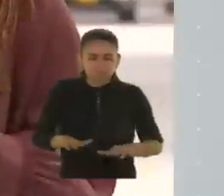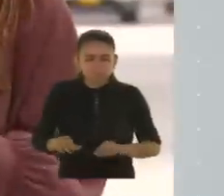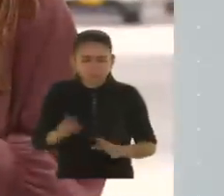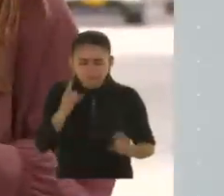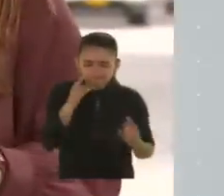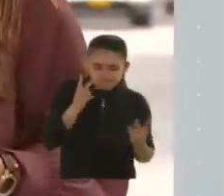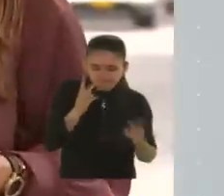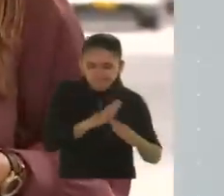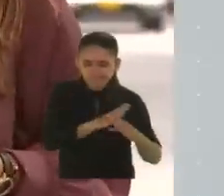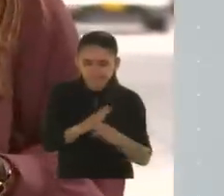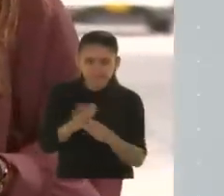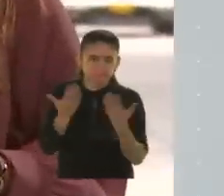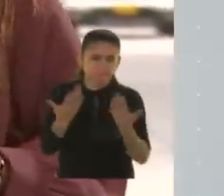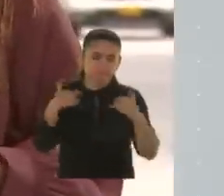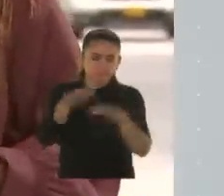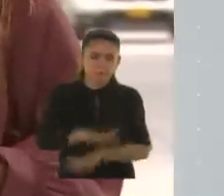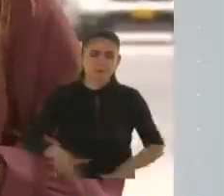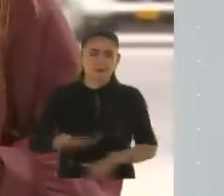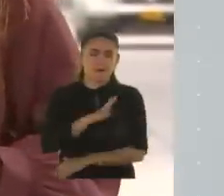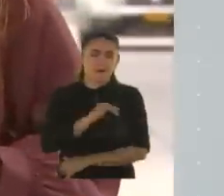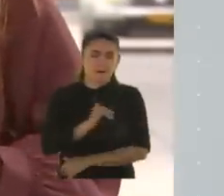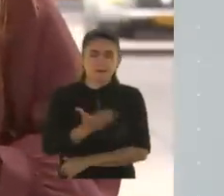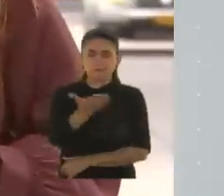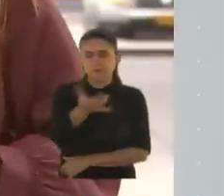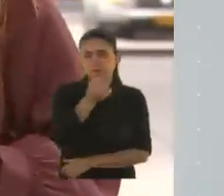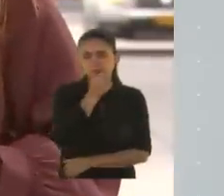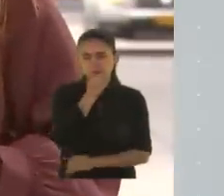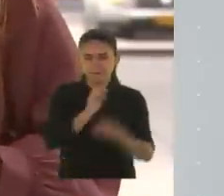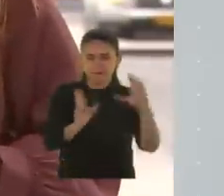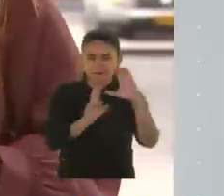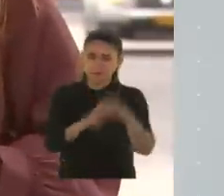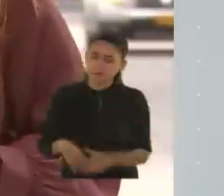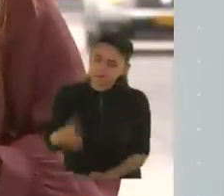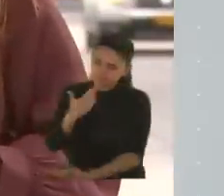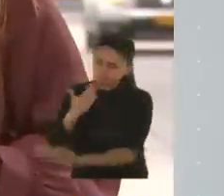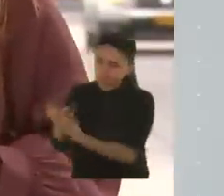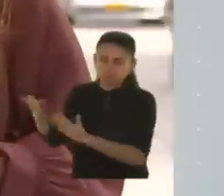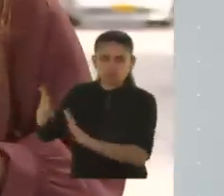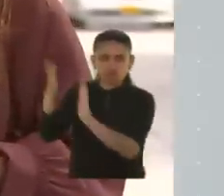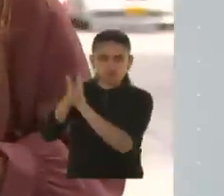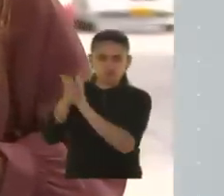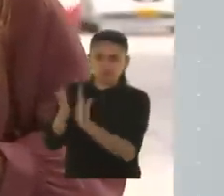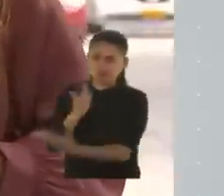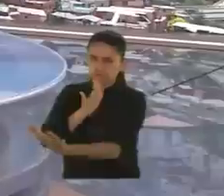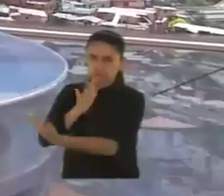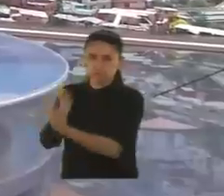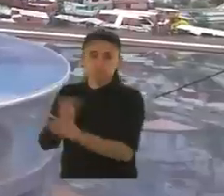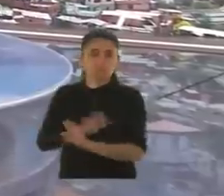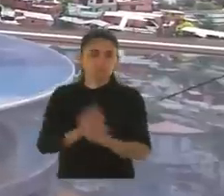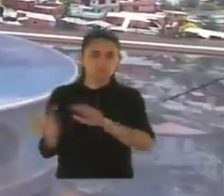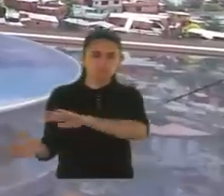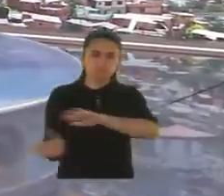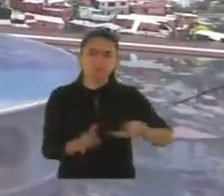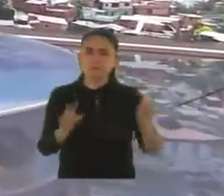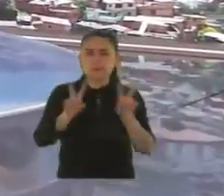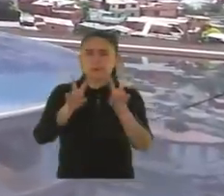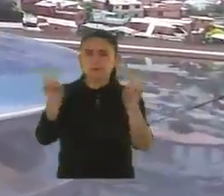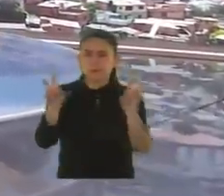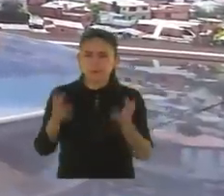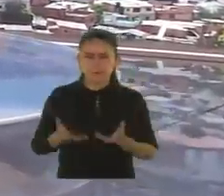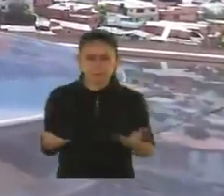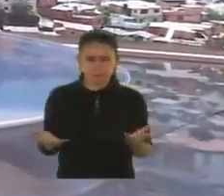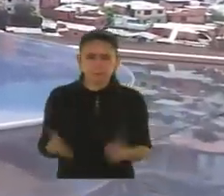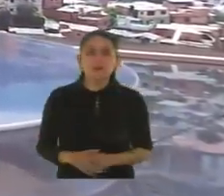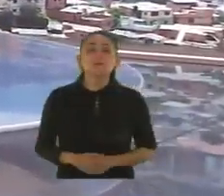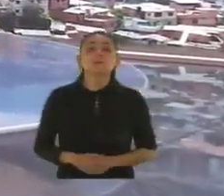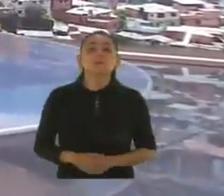Rosy, continúe usted con más en Noticias RCN. Marcela, muchísimas gracias por esta información. Y ahora vamos a hacer un cambio de tema porque que